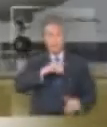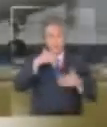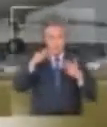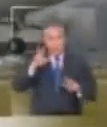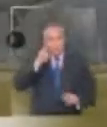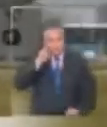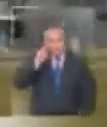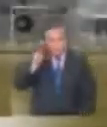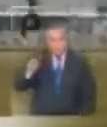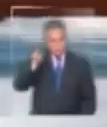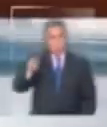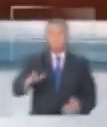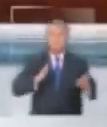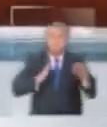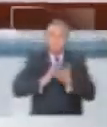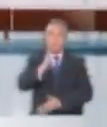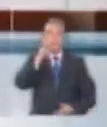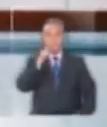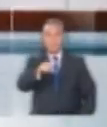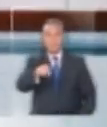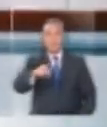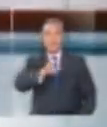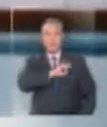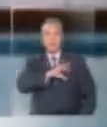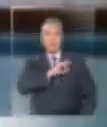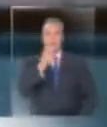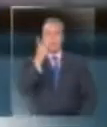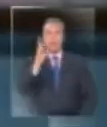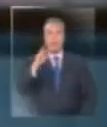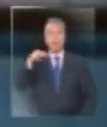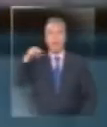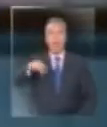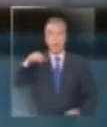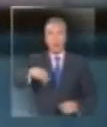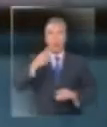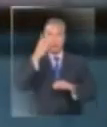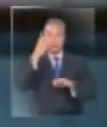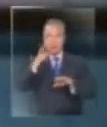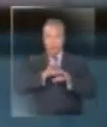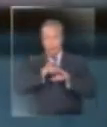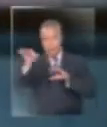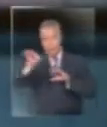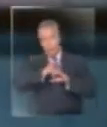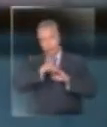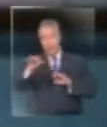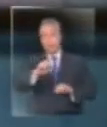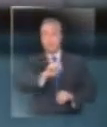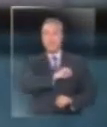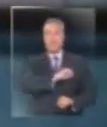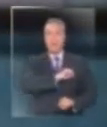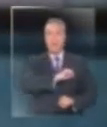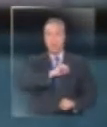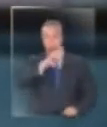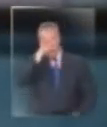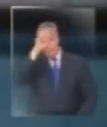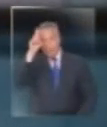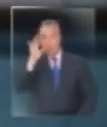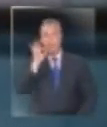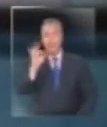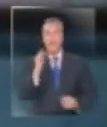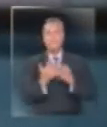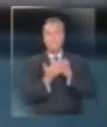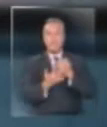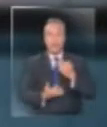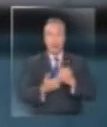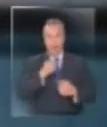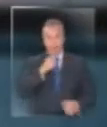y comenzará a operar en Chile. A partir del 30 de junio, realizará 3 vuelos a la semana entre Santiago, Madrid y Barcelona. Una tarifa